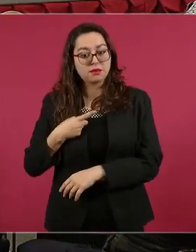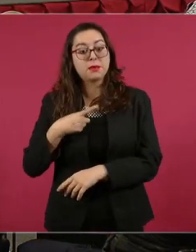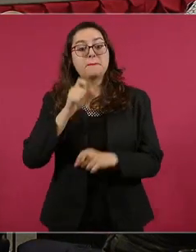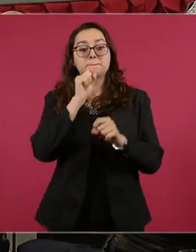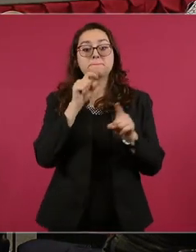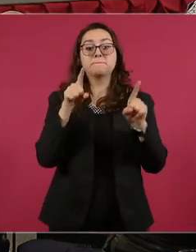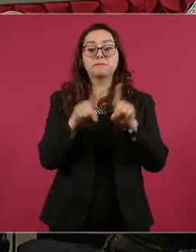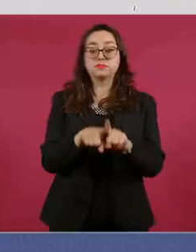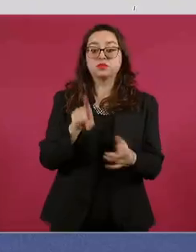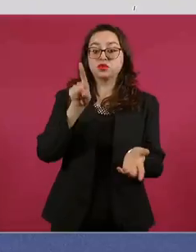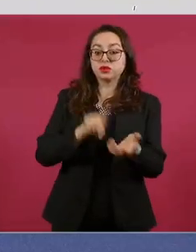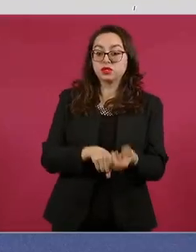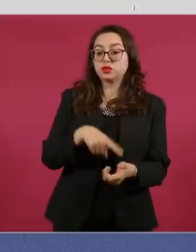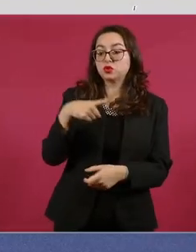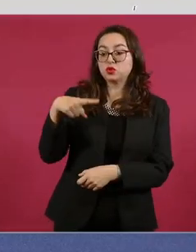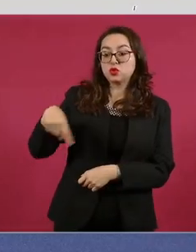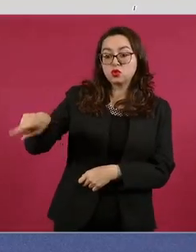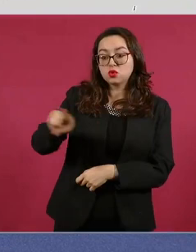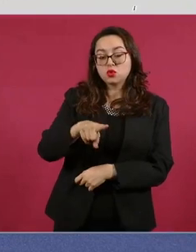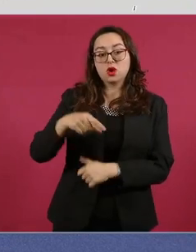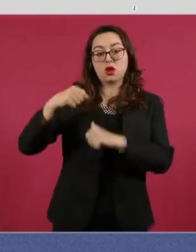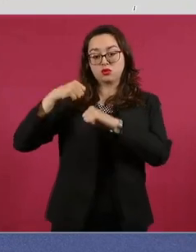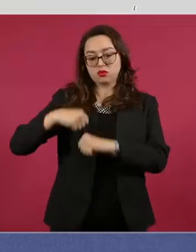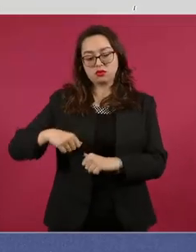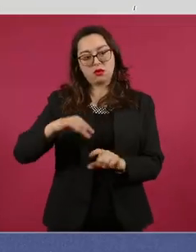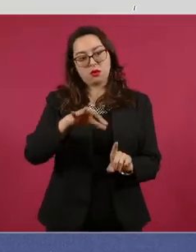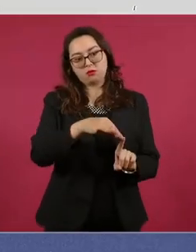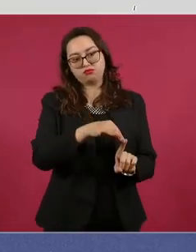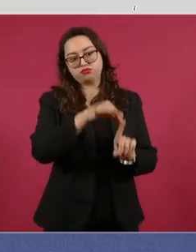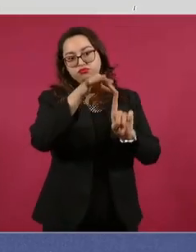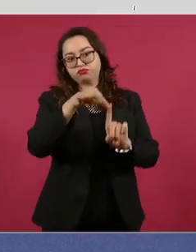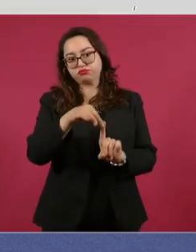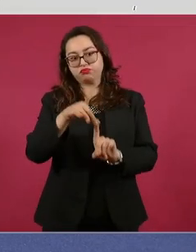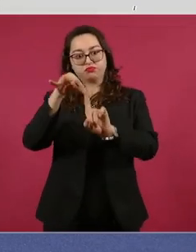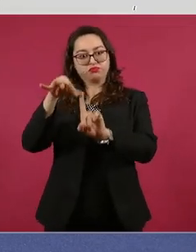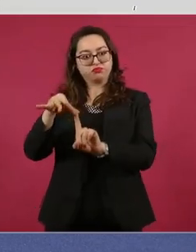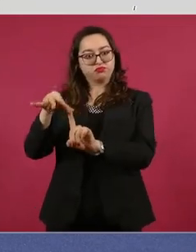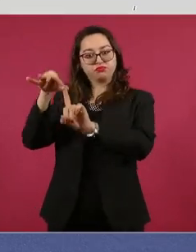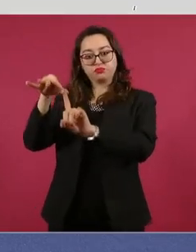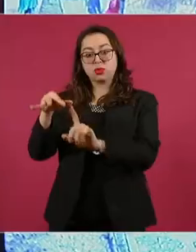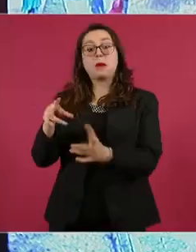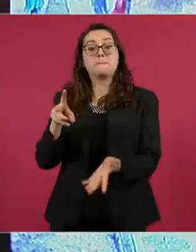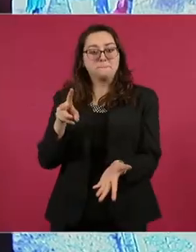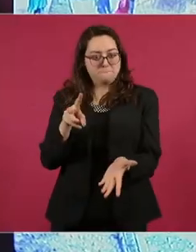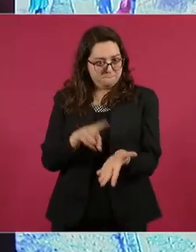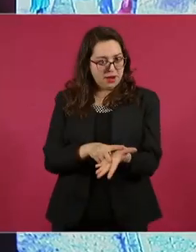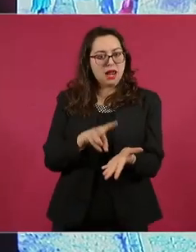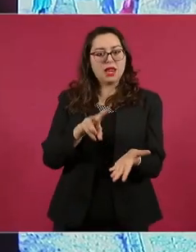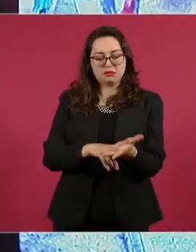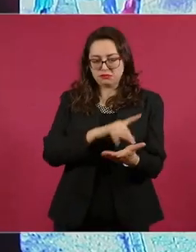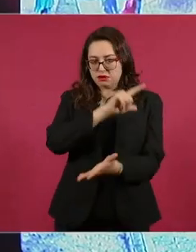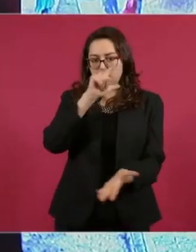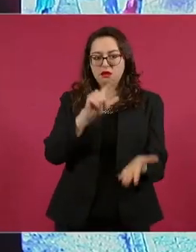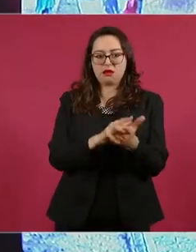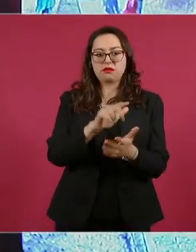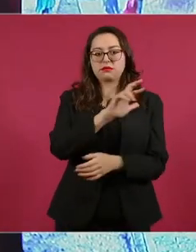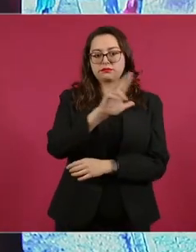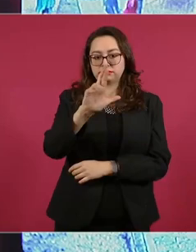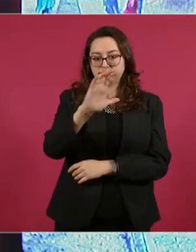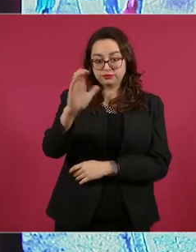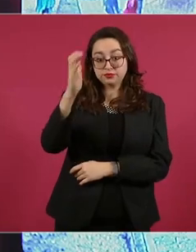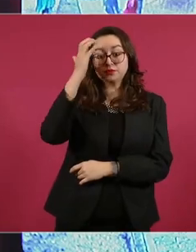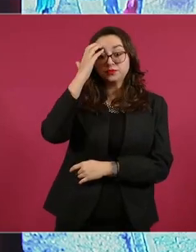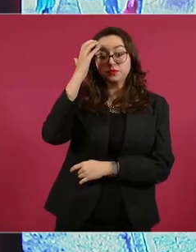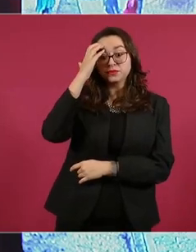sus autoridades en asambleas, sus actos y decisiones tendrán pleno valor jurídico, podrán realizar